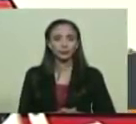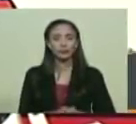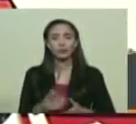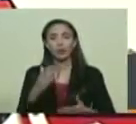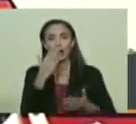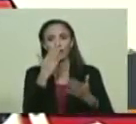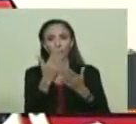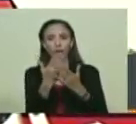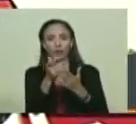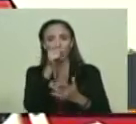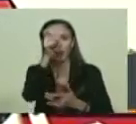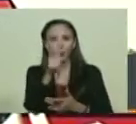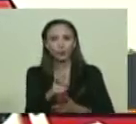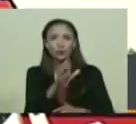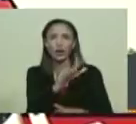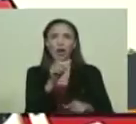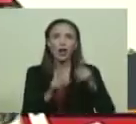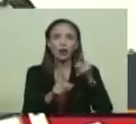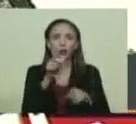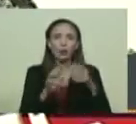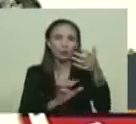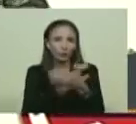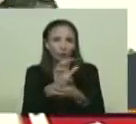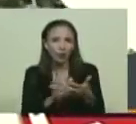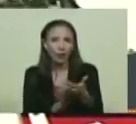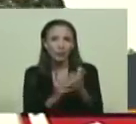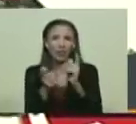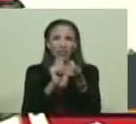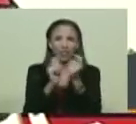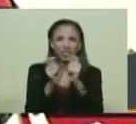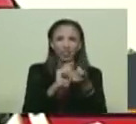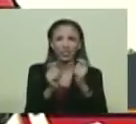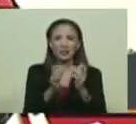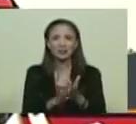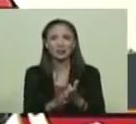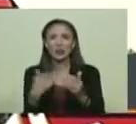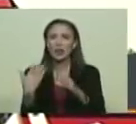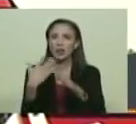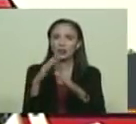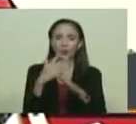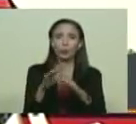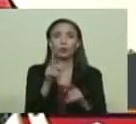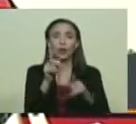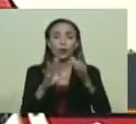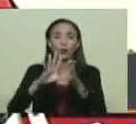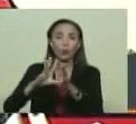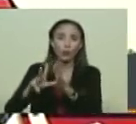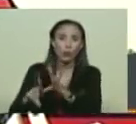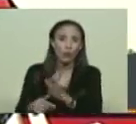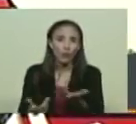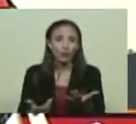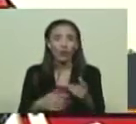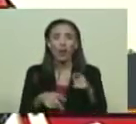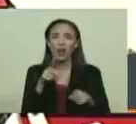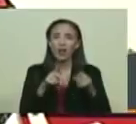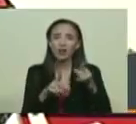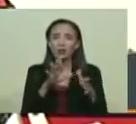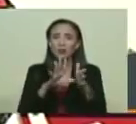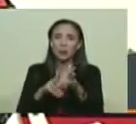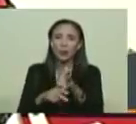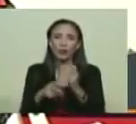rompiendo las leyes de convivencia, en distintas escalas, comete delitos y comete crímenes.